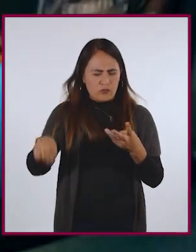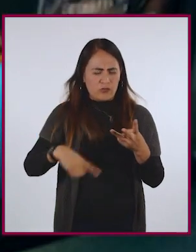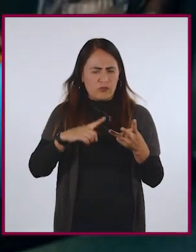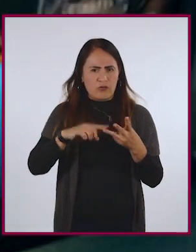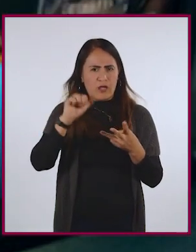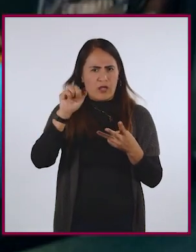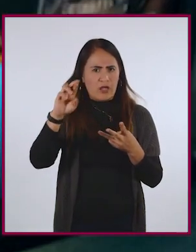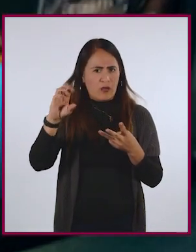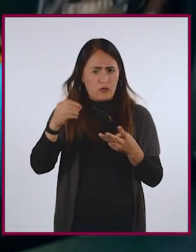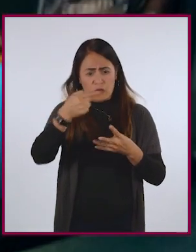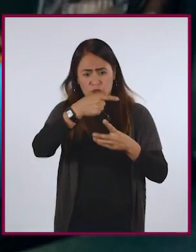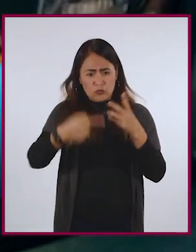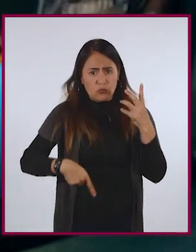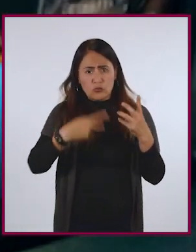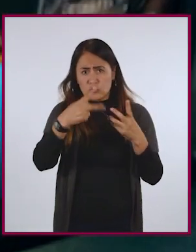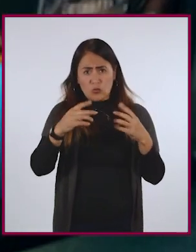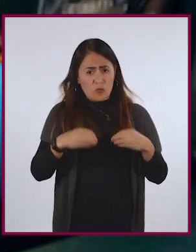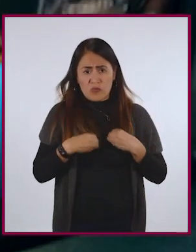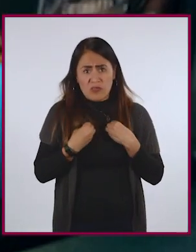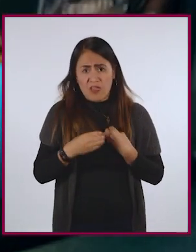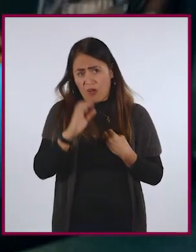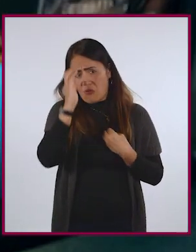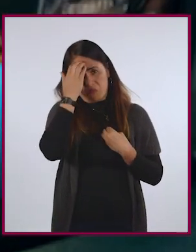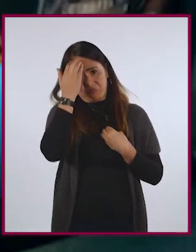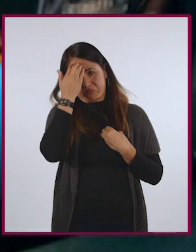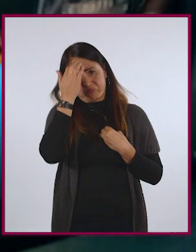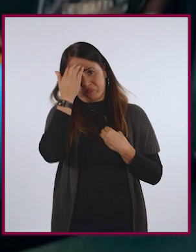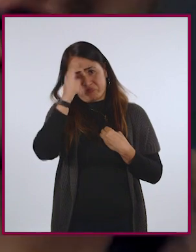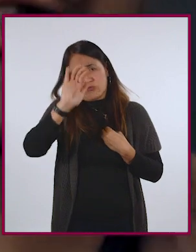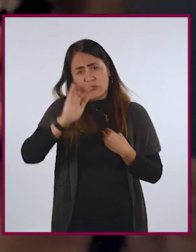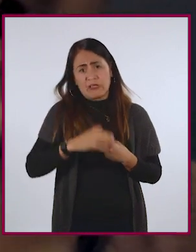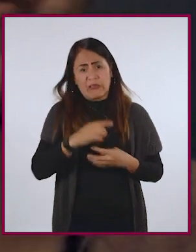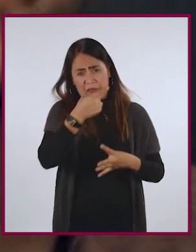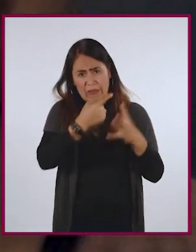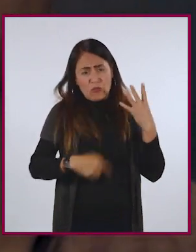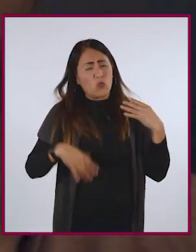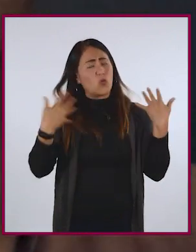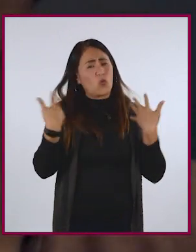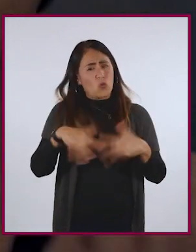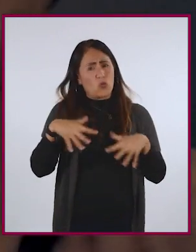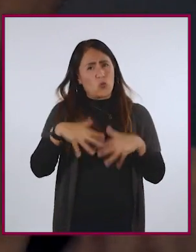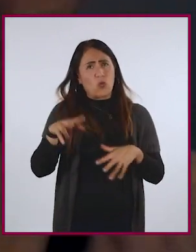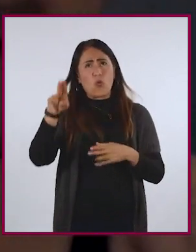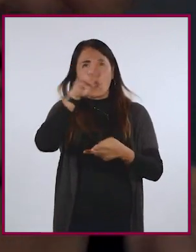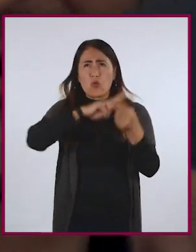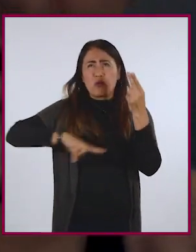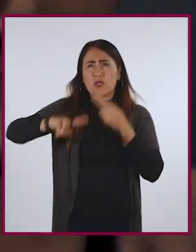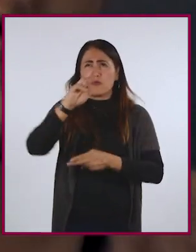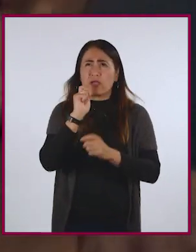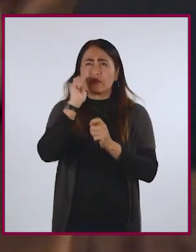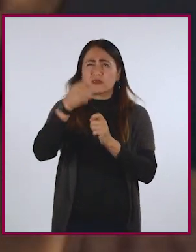o Guillermo Haro, verdaderos visionarios y eruditos, consagrados tanto al estudio del